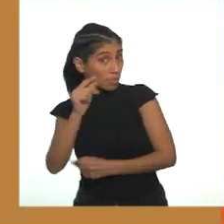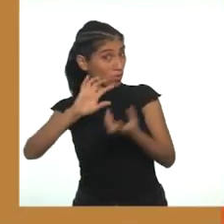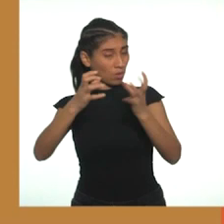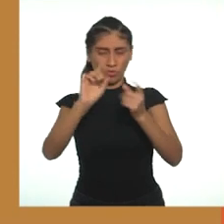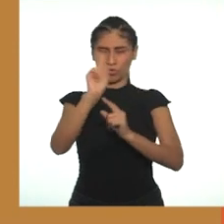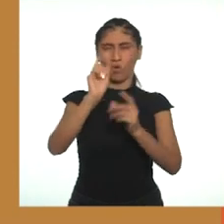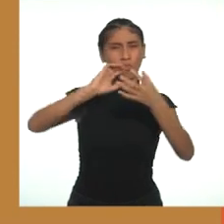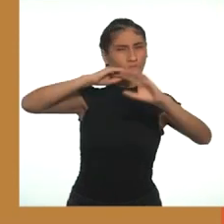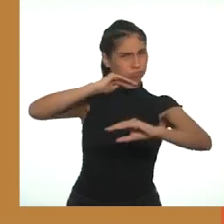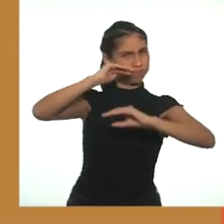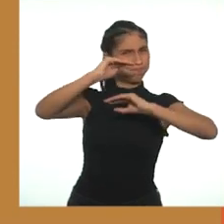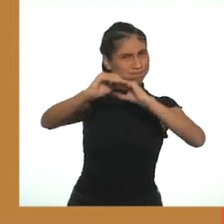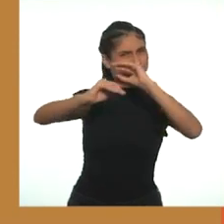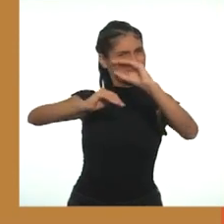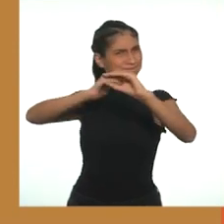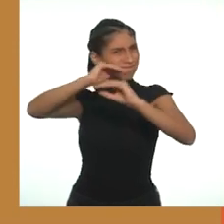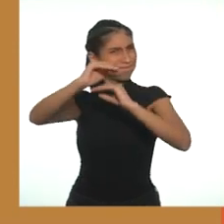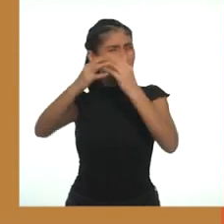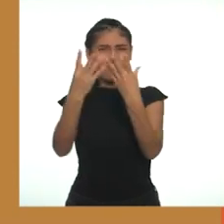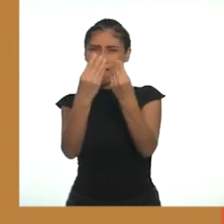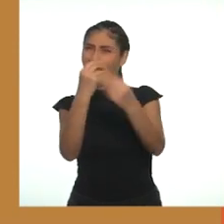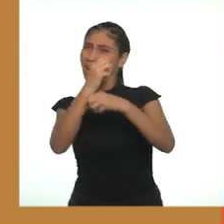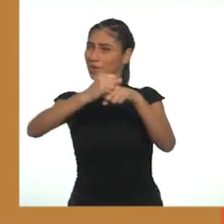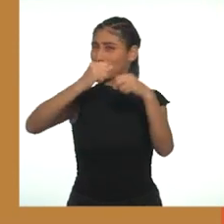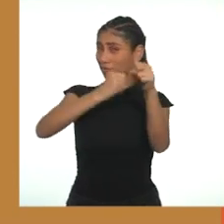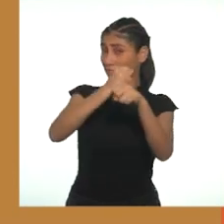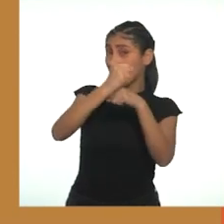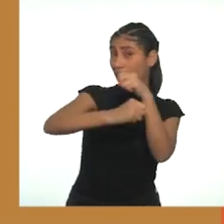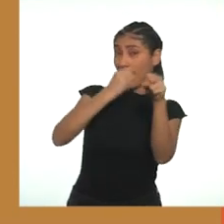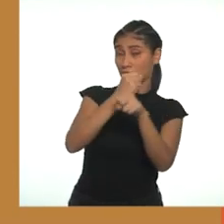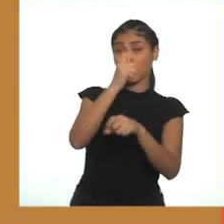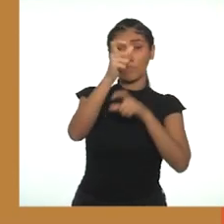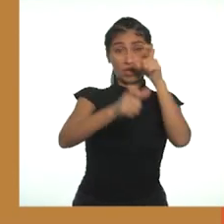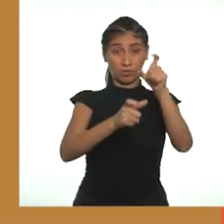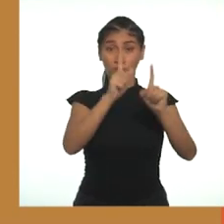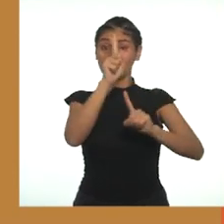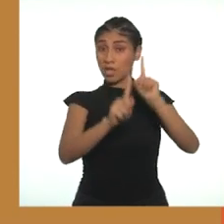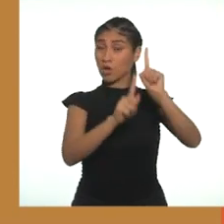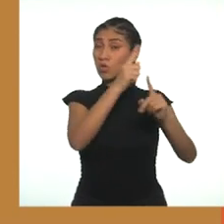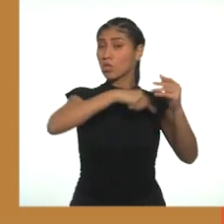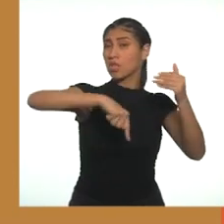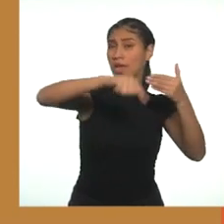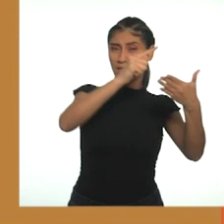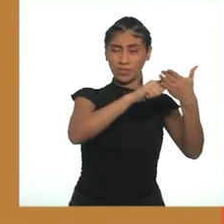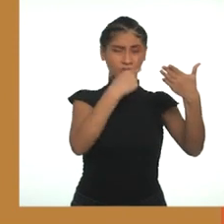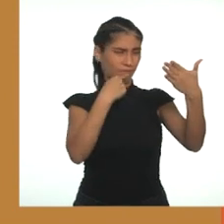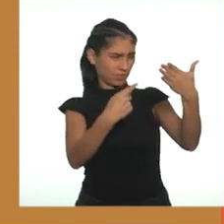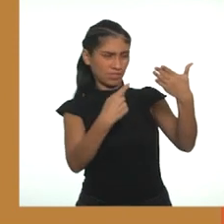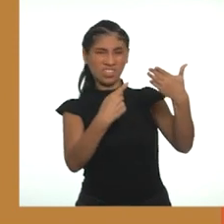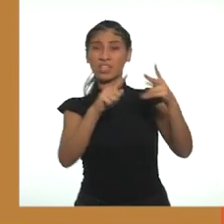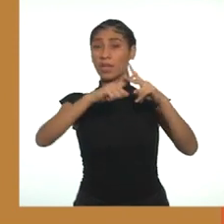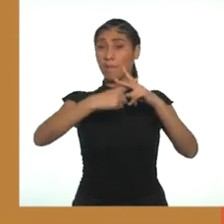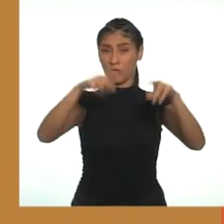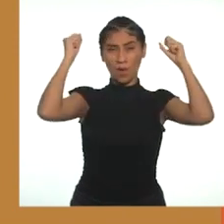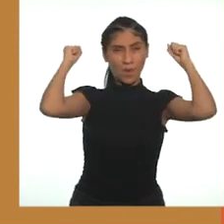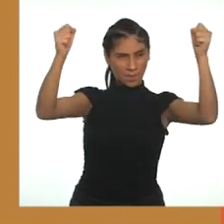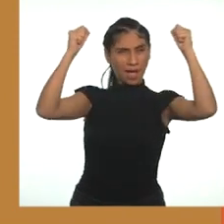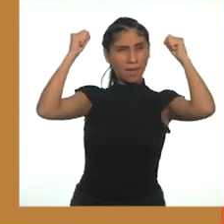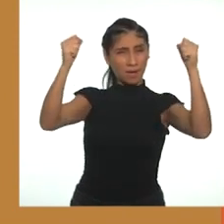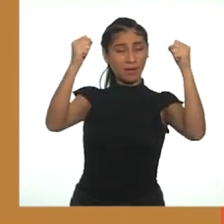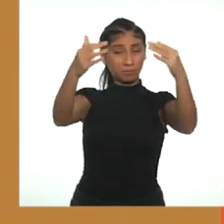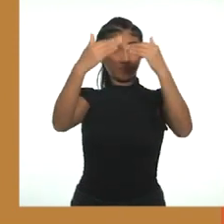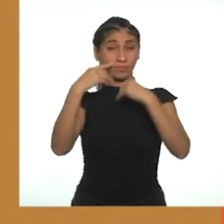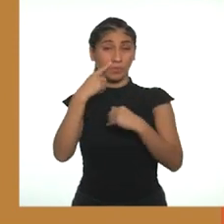día. Fue un proceso que duró largo tiempo. Algunos historiadores piensan que empezó con las